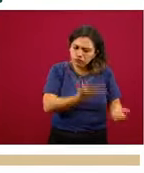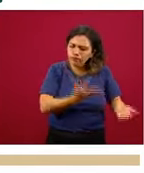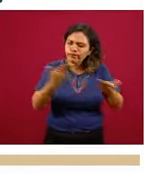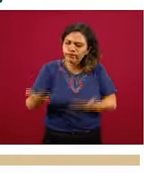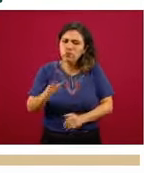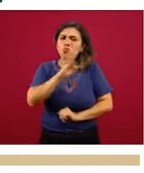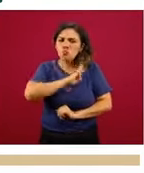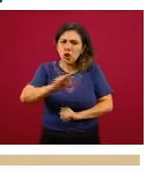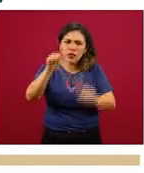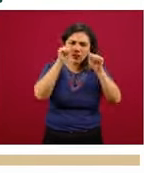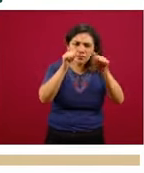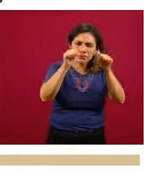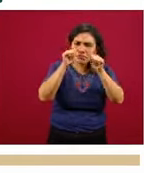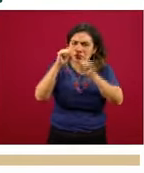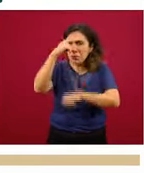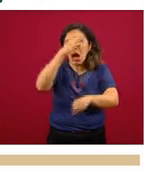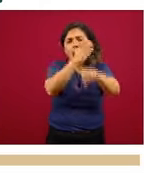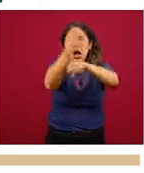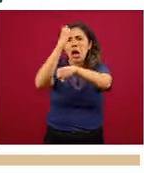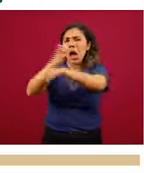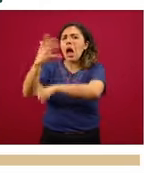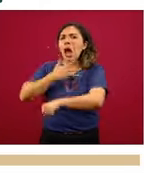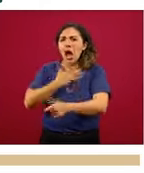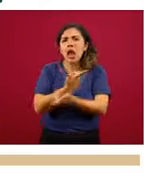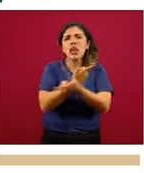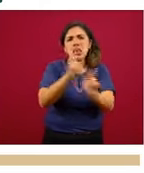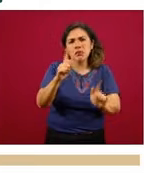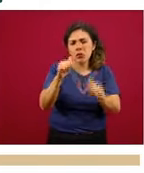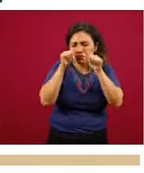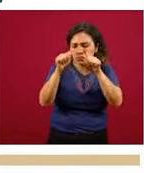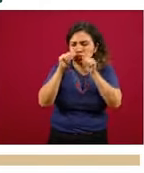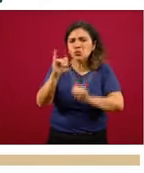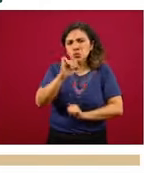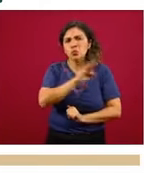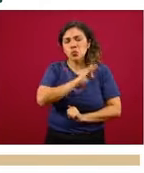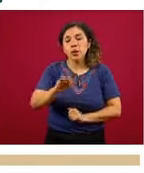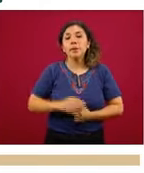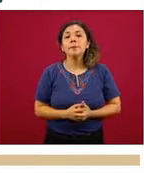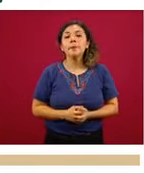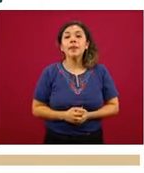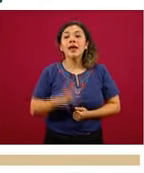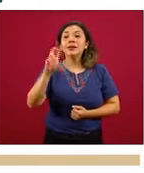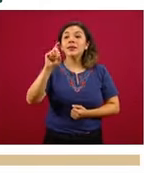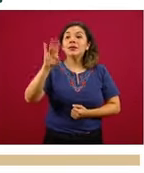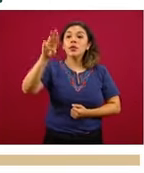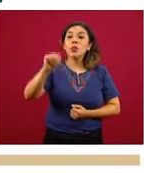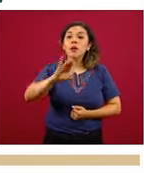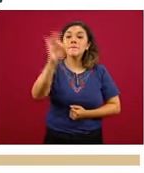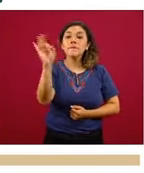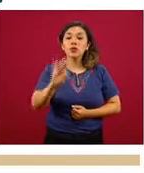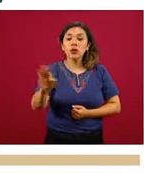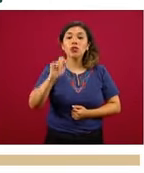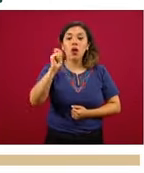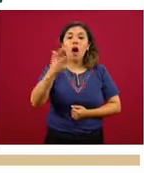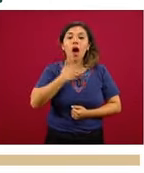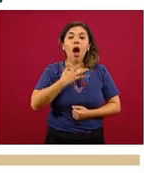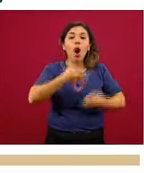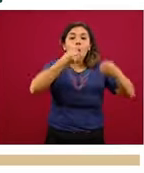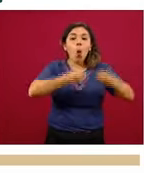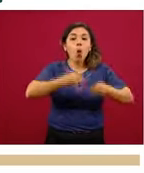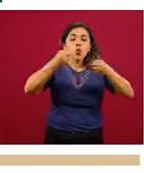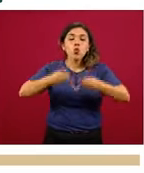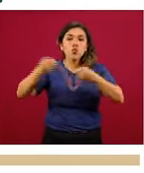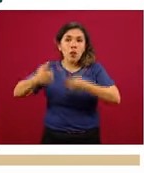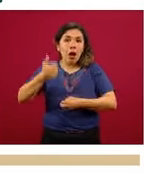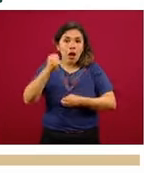entonces para cada una de sus entidades la disponibilidad de las mismas. 39% es la ocupación a